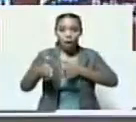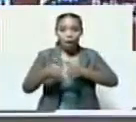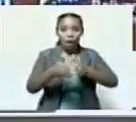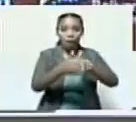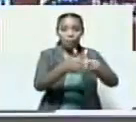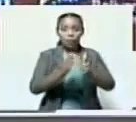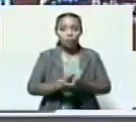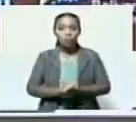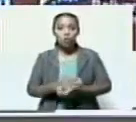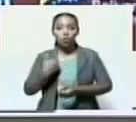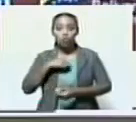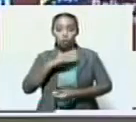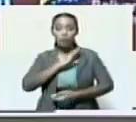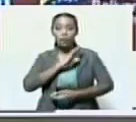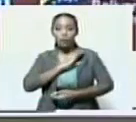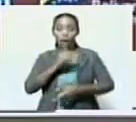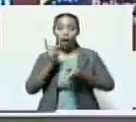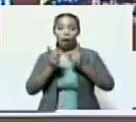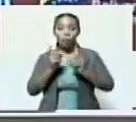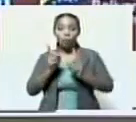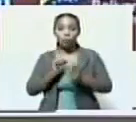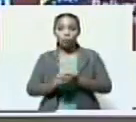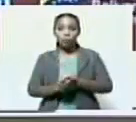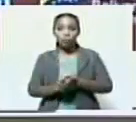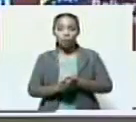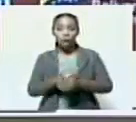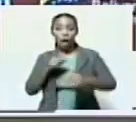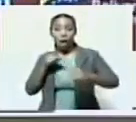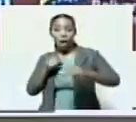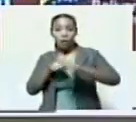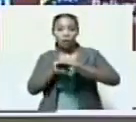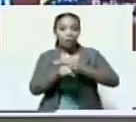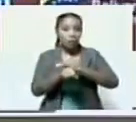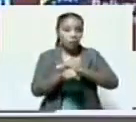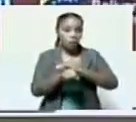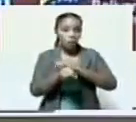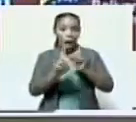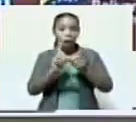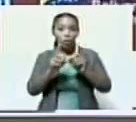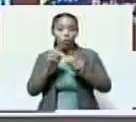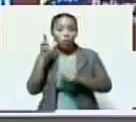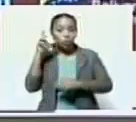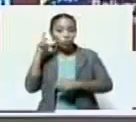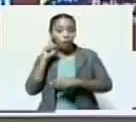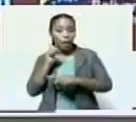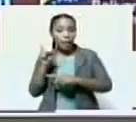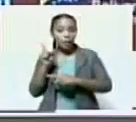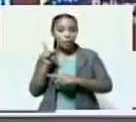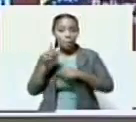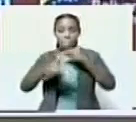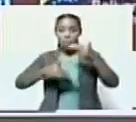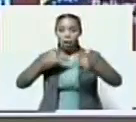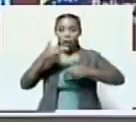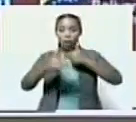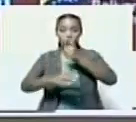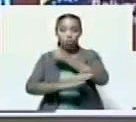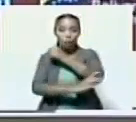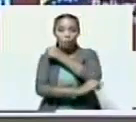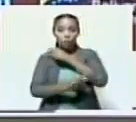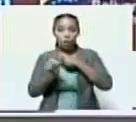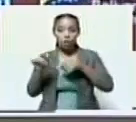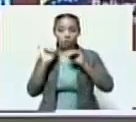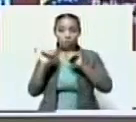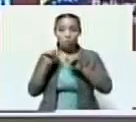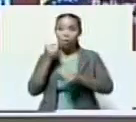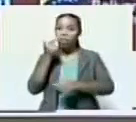todas las vías. Hemos tenido incluso acceso a audios de estos criminales, donde ellos mismos